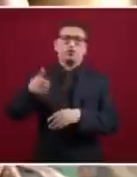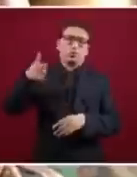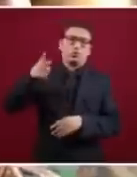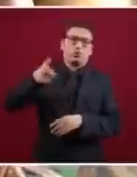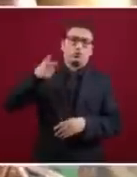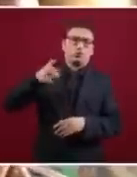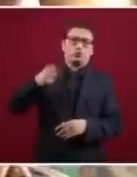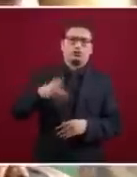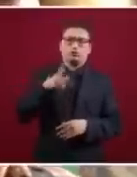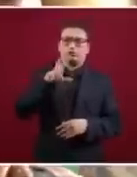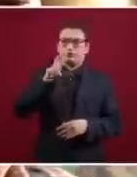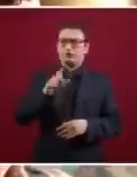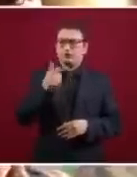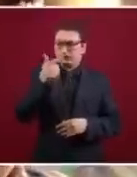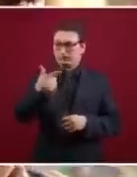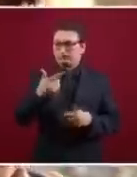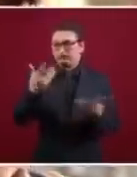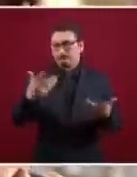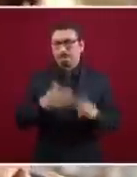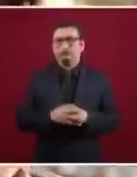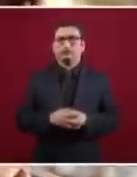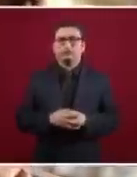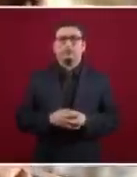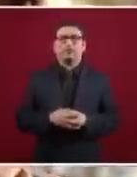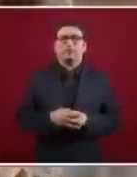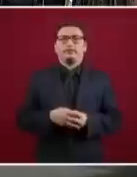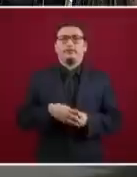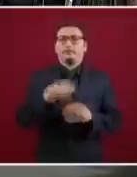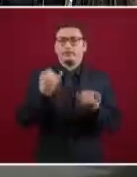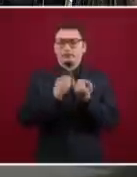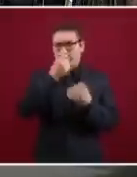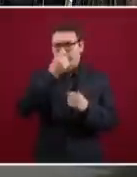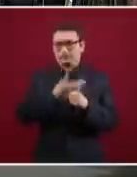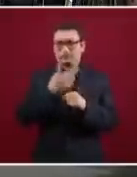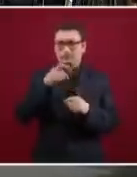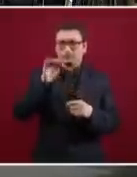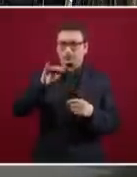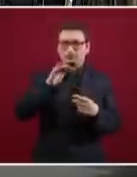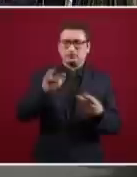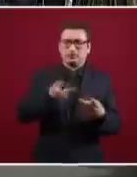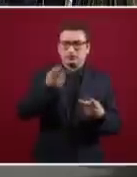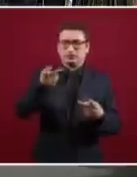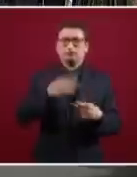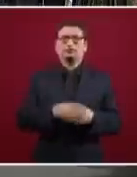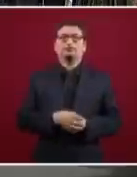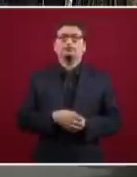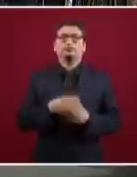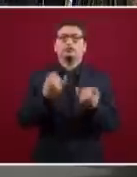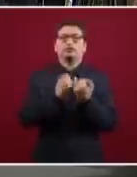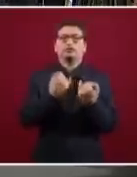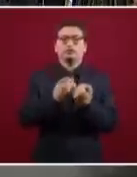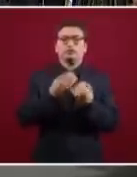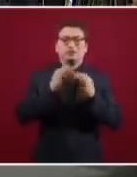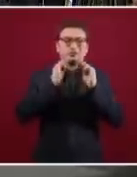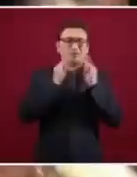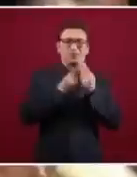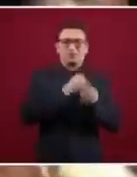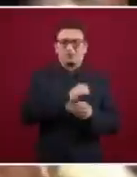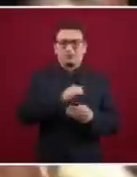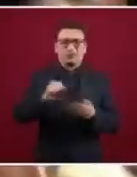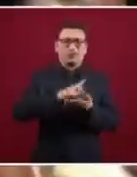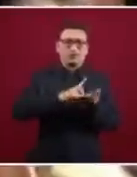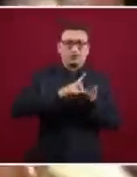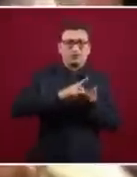contra recientemente por un lado para usted almirante secretario y para usted general secretario en este combate al narcotráfico nunca